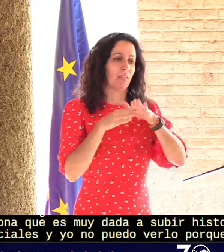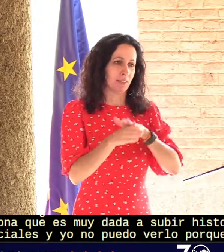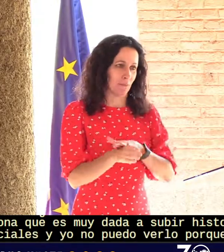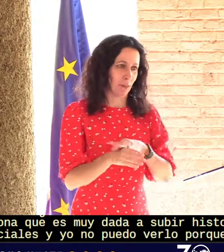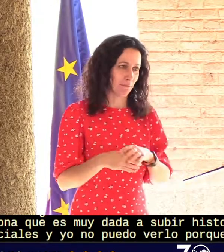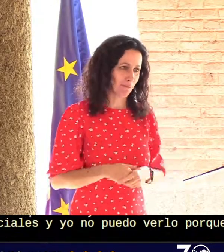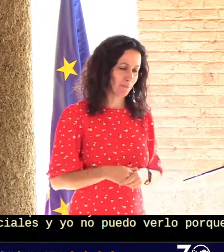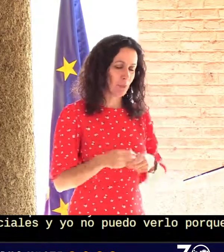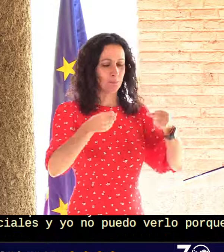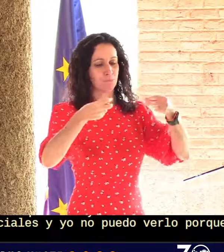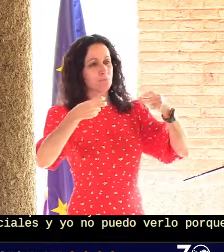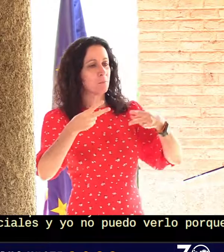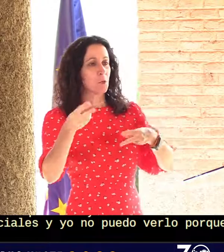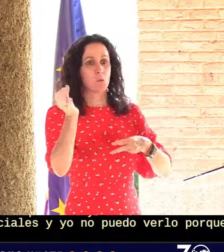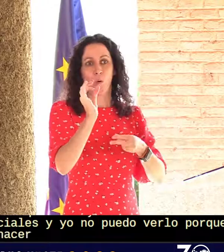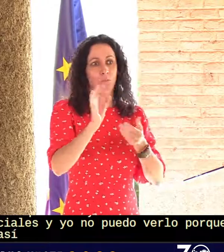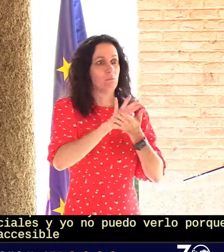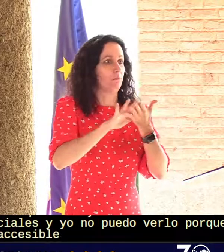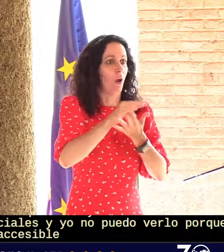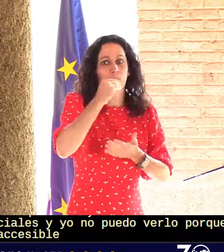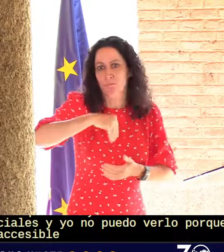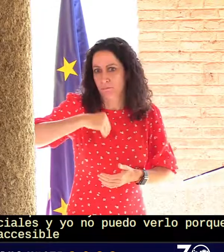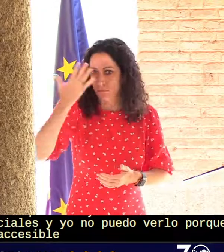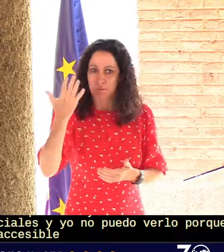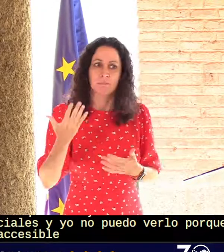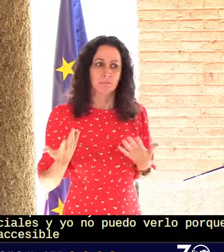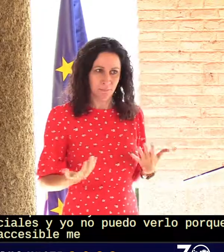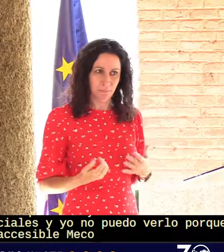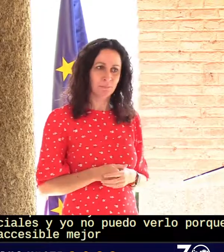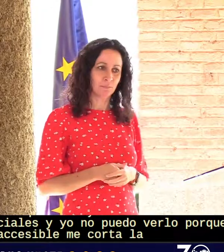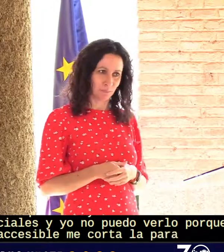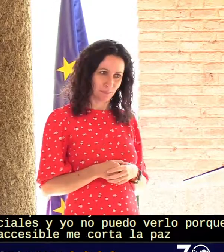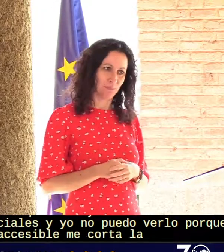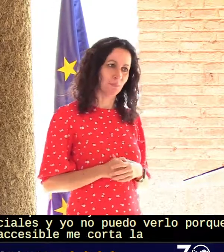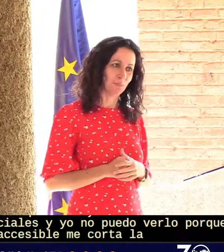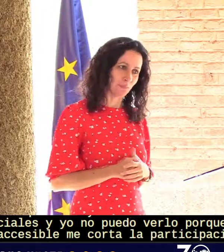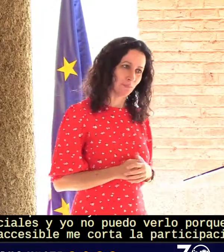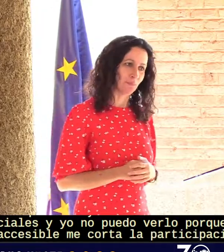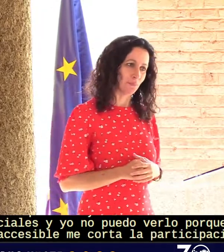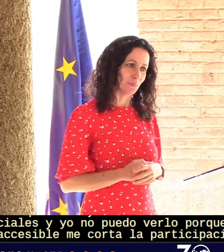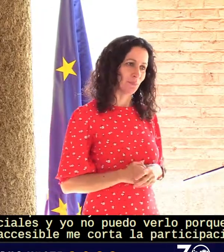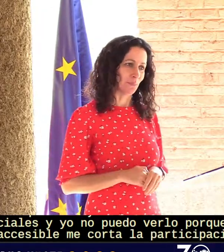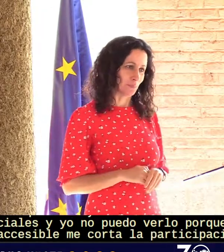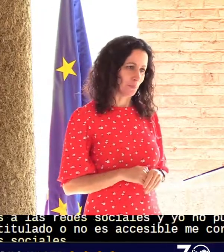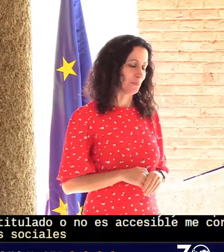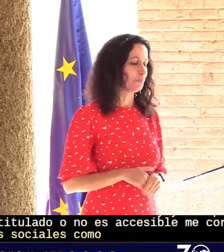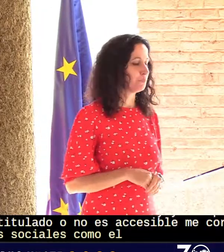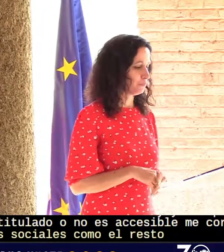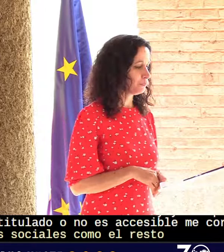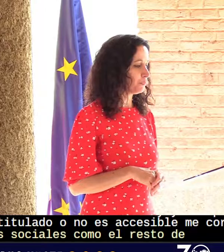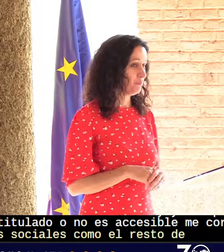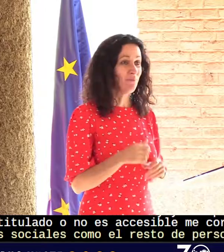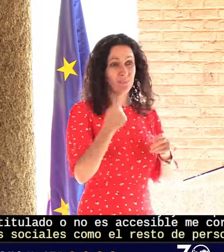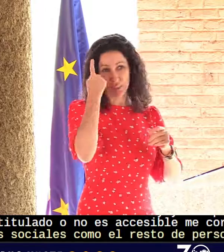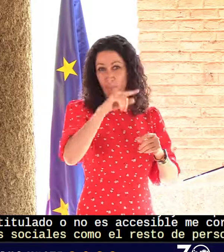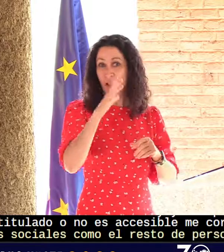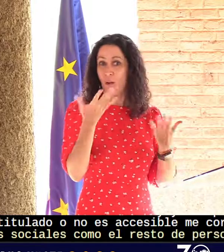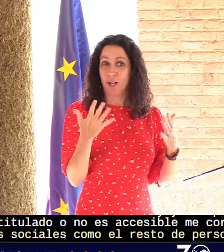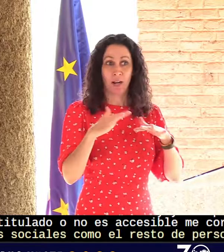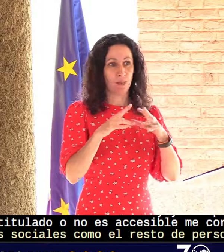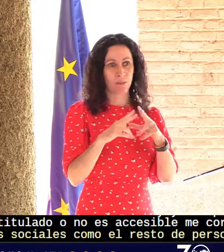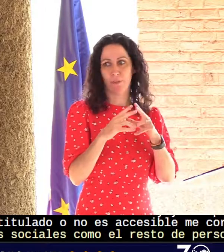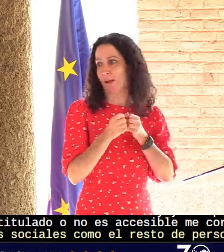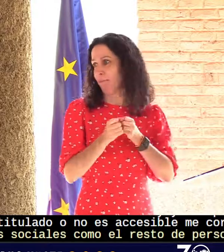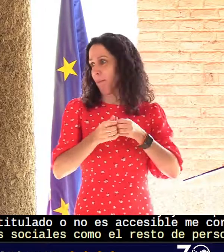o o no es accesible Eh me corta la participación en las redes sociales como el resto de personas de la